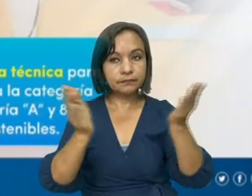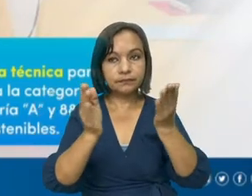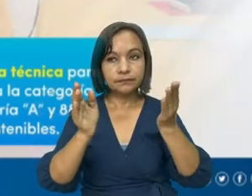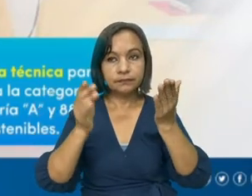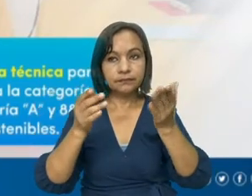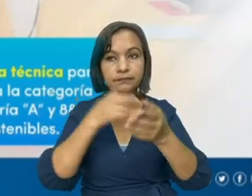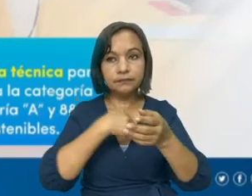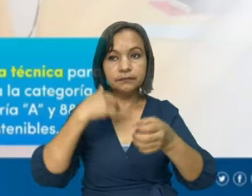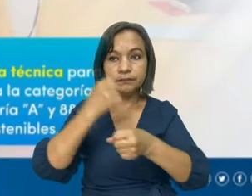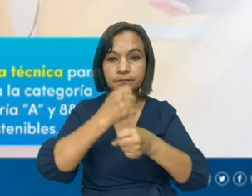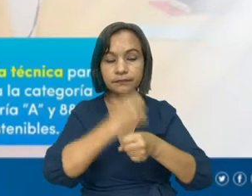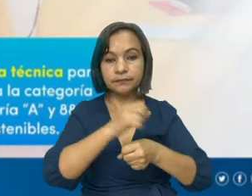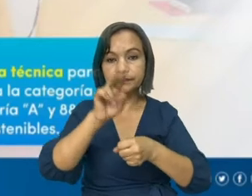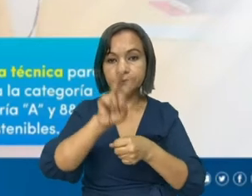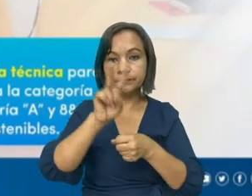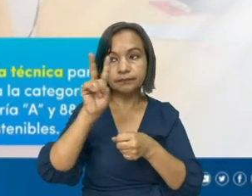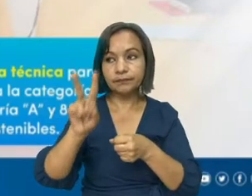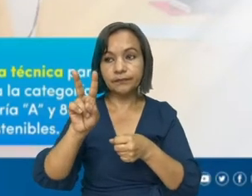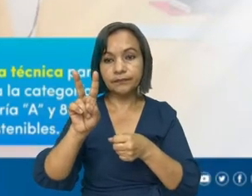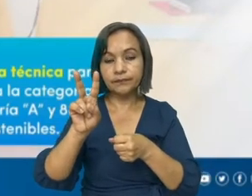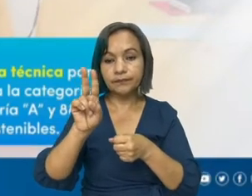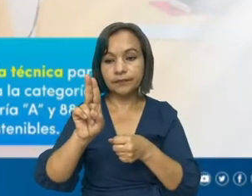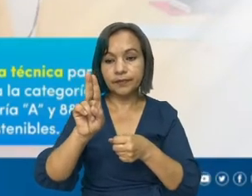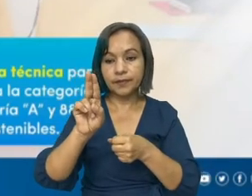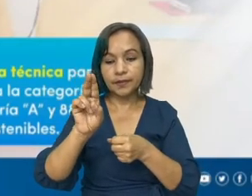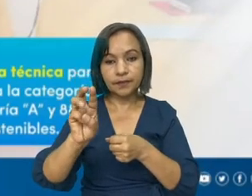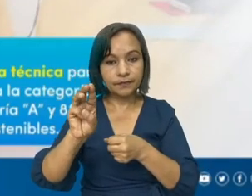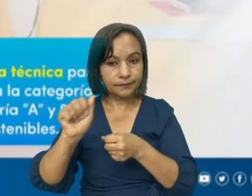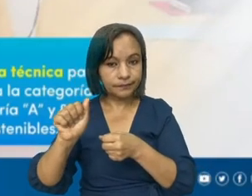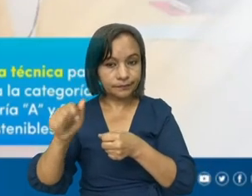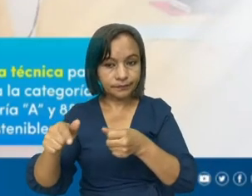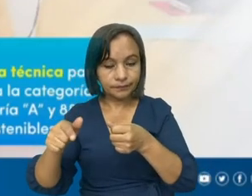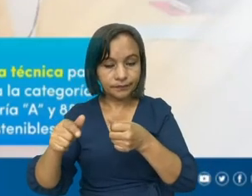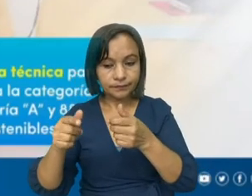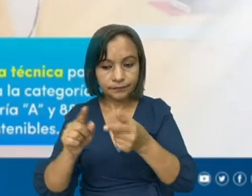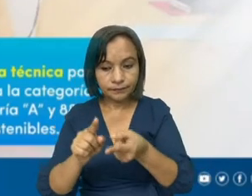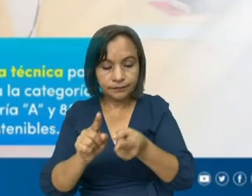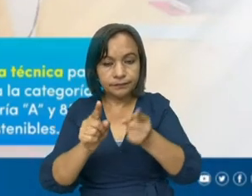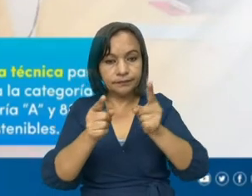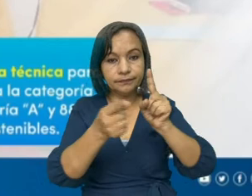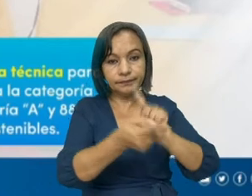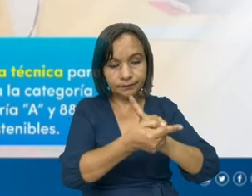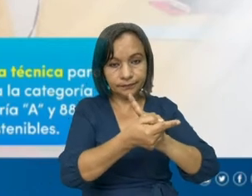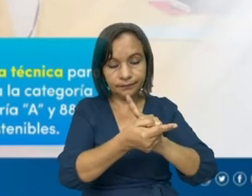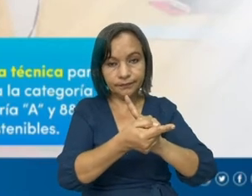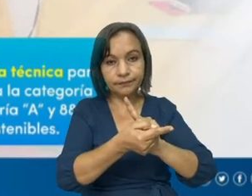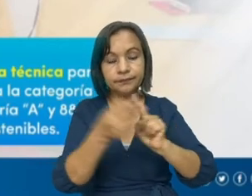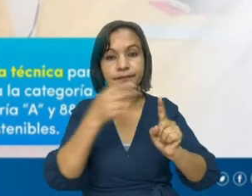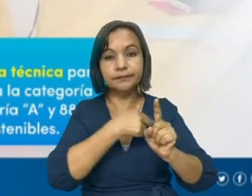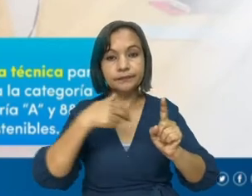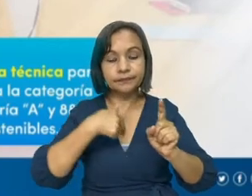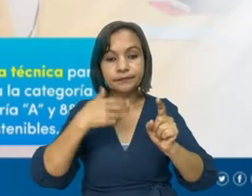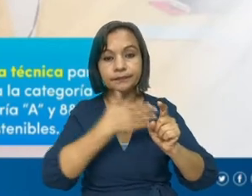la promoción de 22 UMAS, es decir, que están en una categoría y que lo vamos a pasar